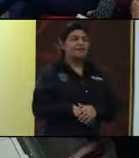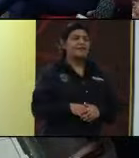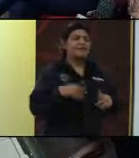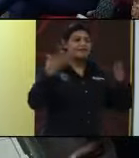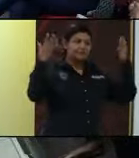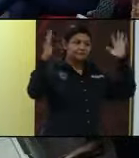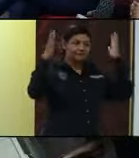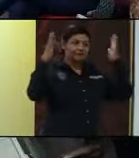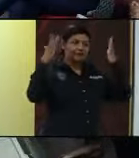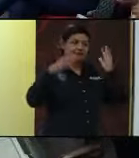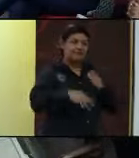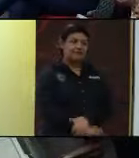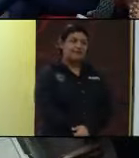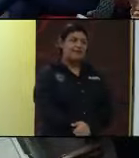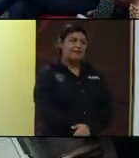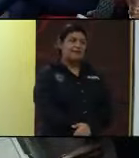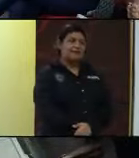Anaya.